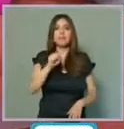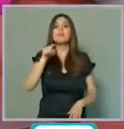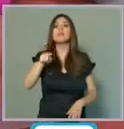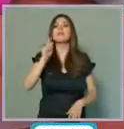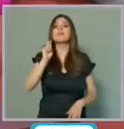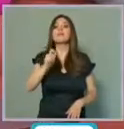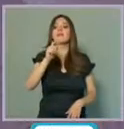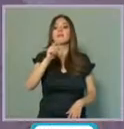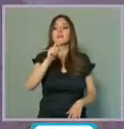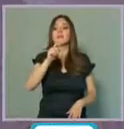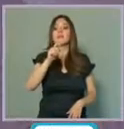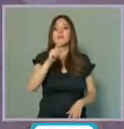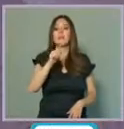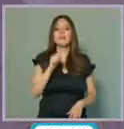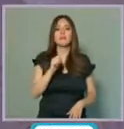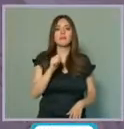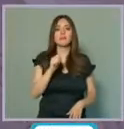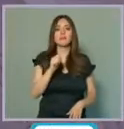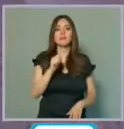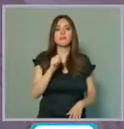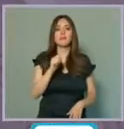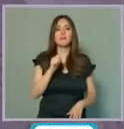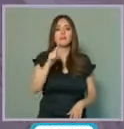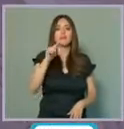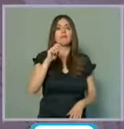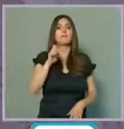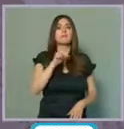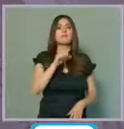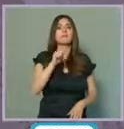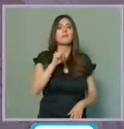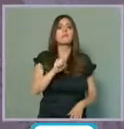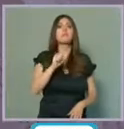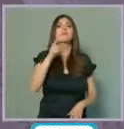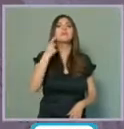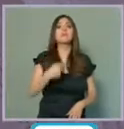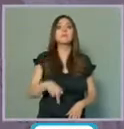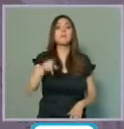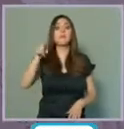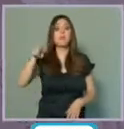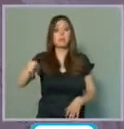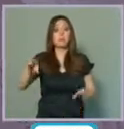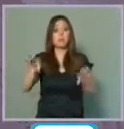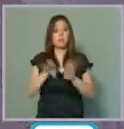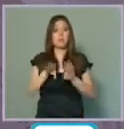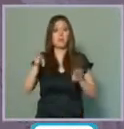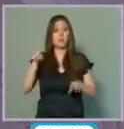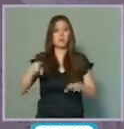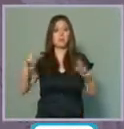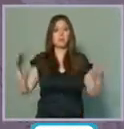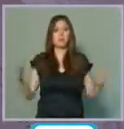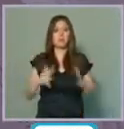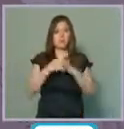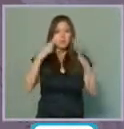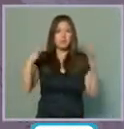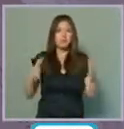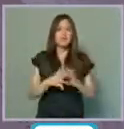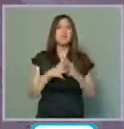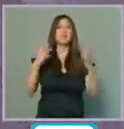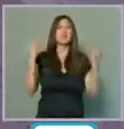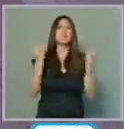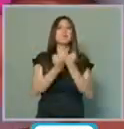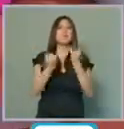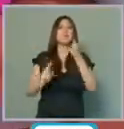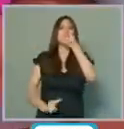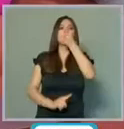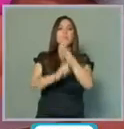perdido Texas y en todas las luchas que habíamos tenido, pues habían dañado propiedades de